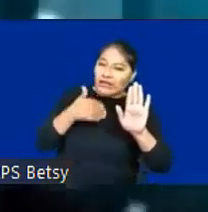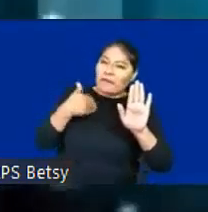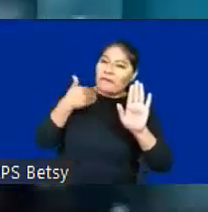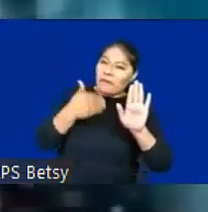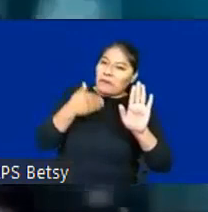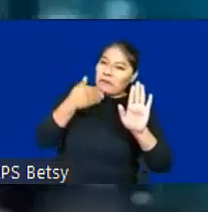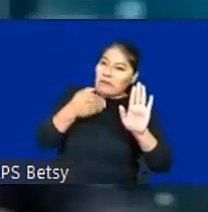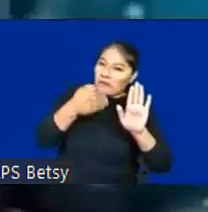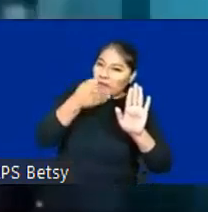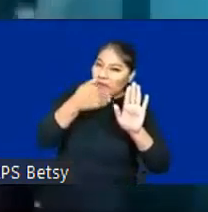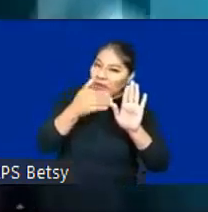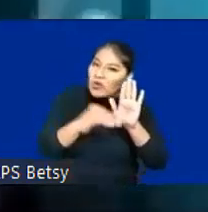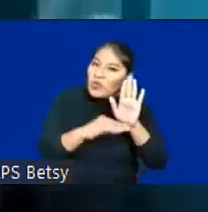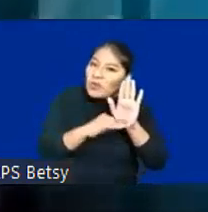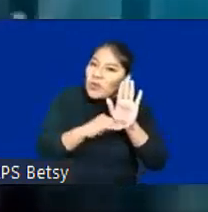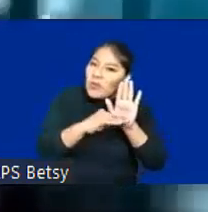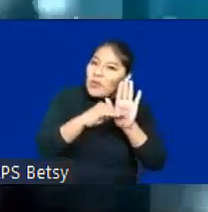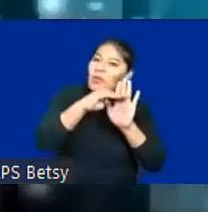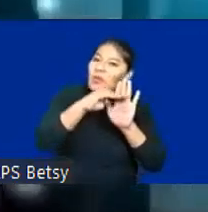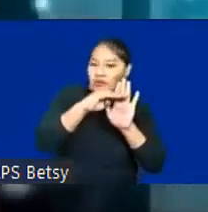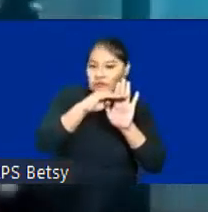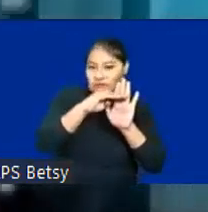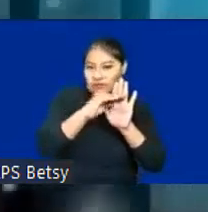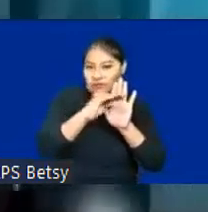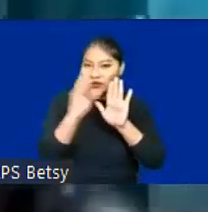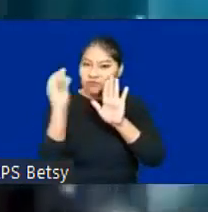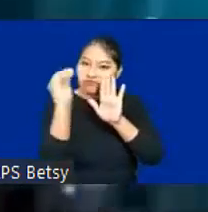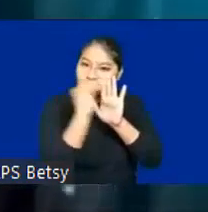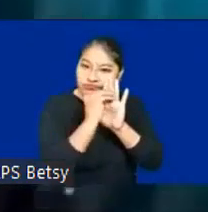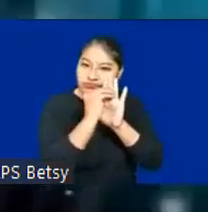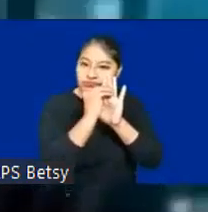servicios dentro de esta plataforma que,